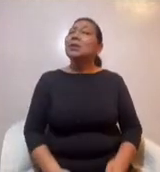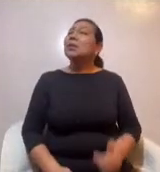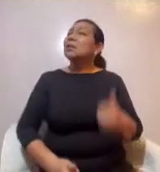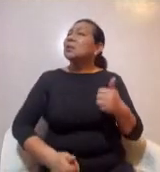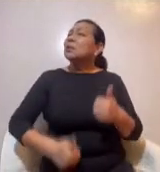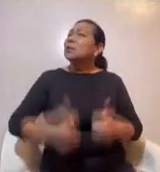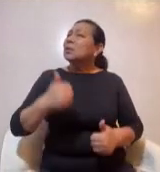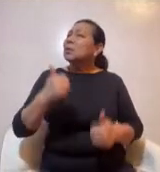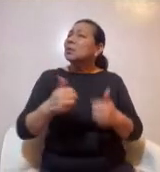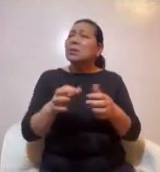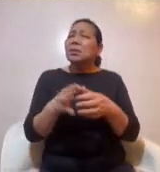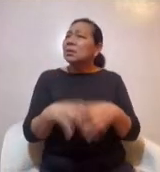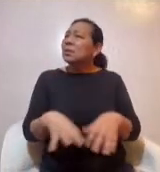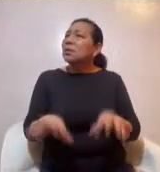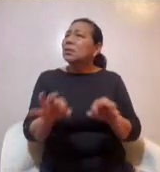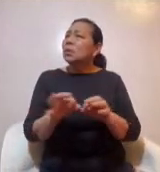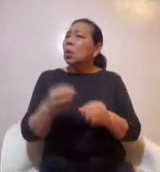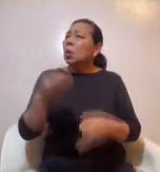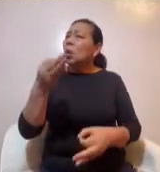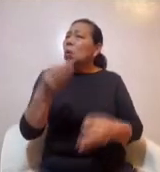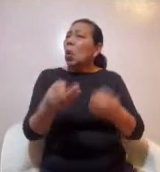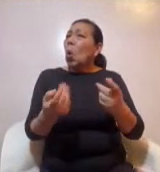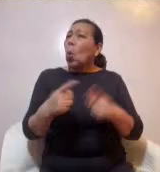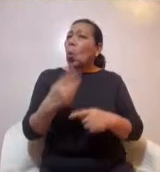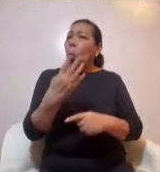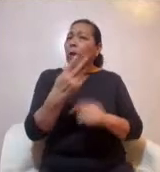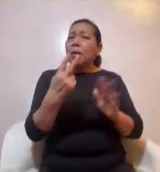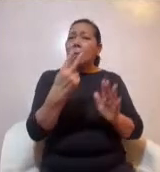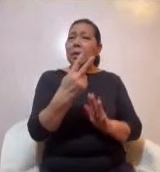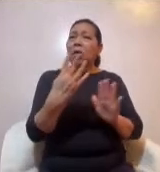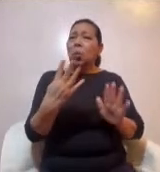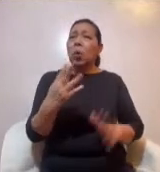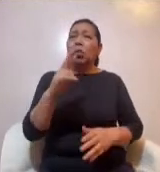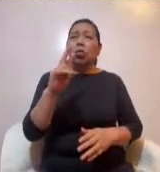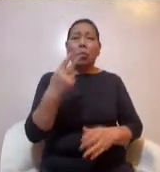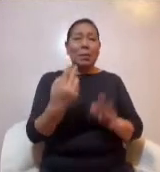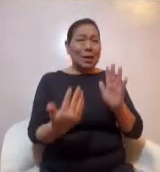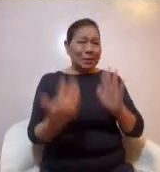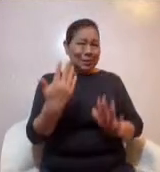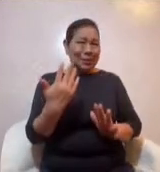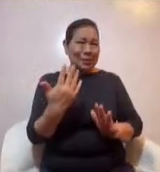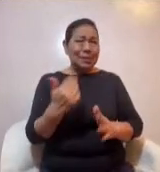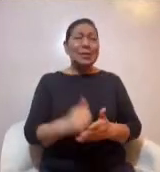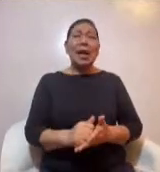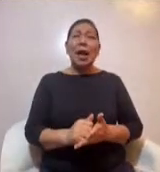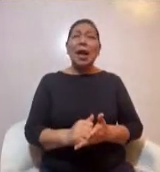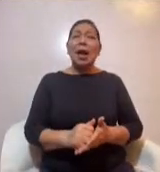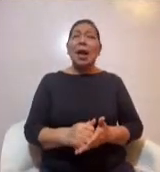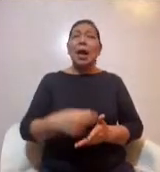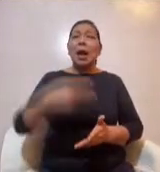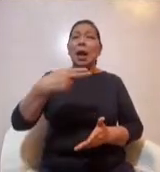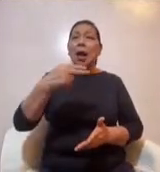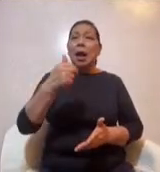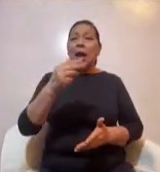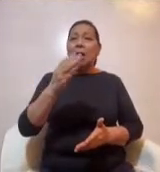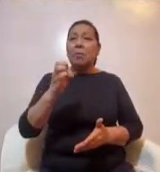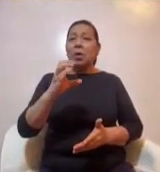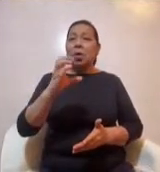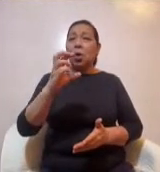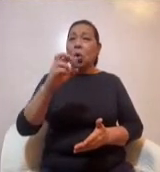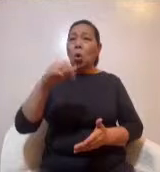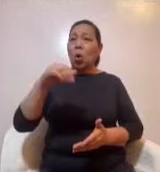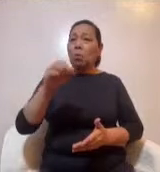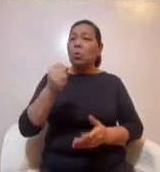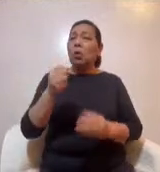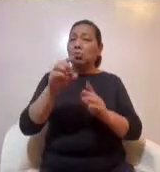doctora. ¿Cuál es la trascendencia de la sentencia 4729 de 2015 habeas corpus en el